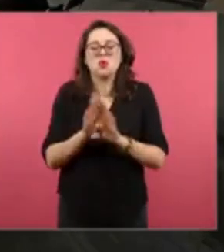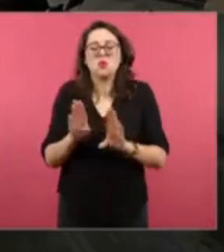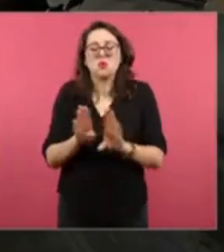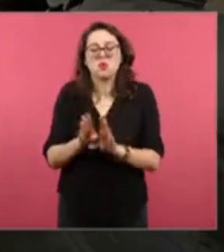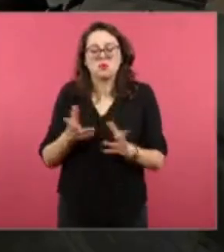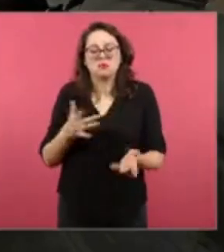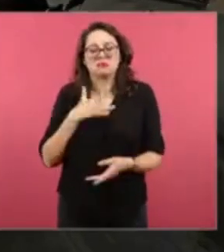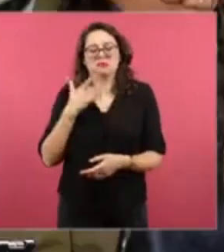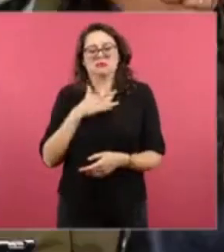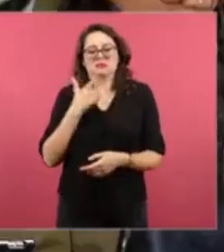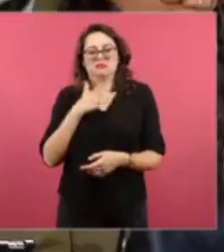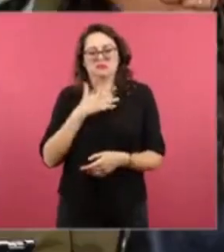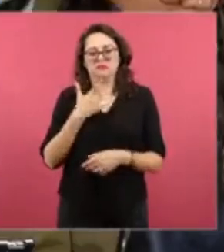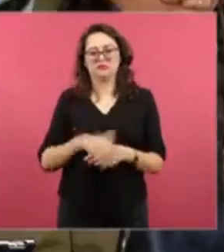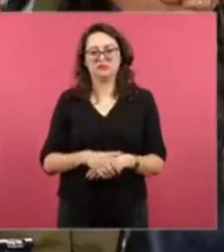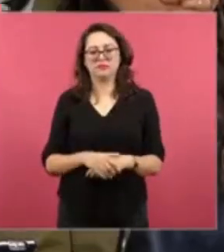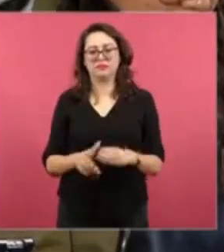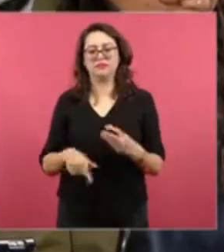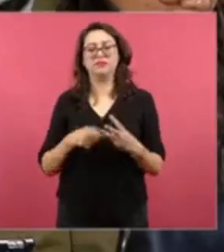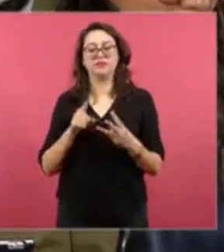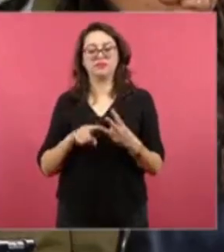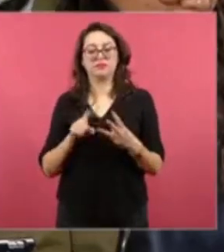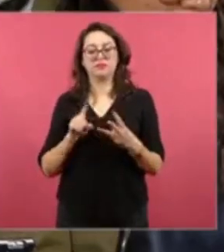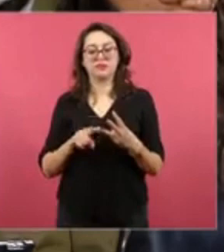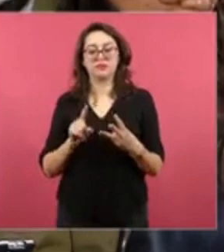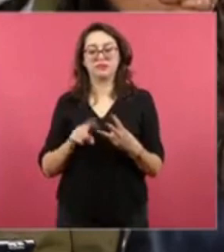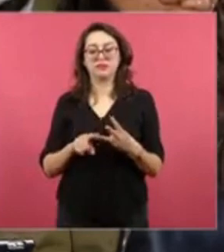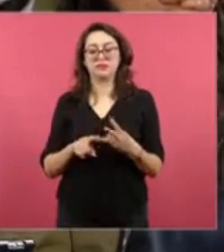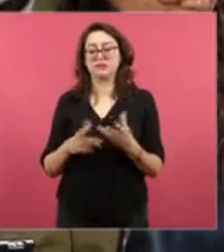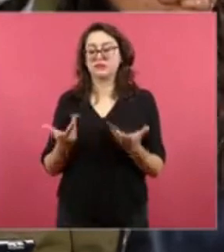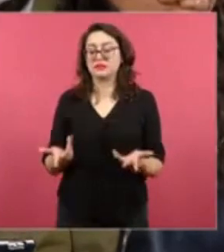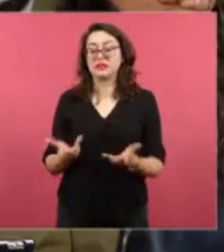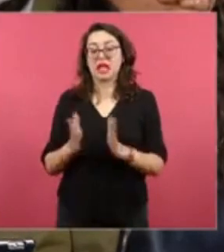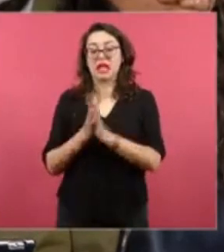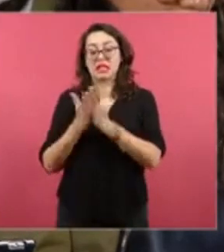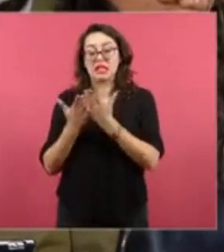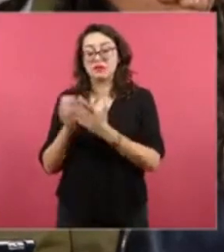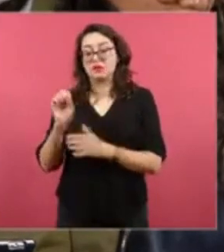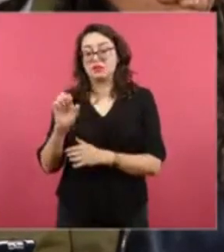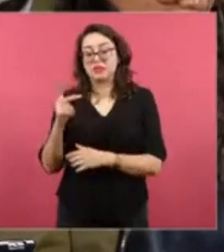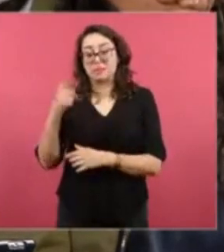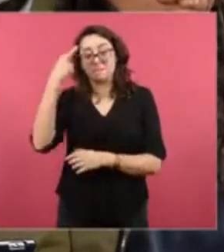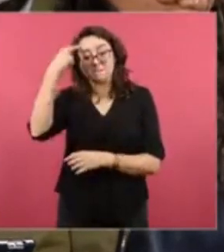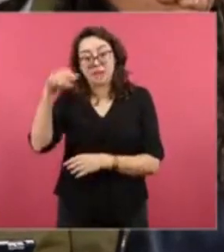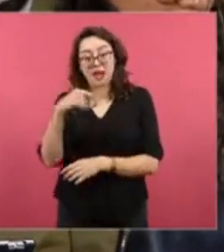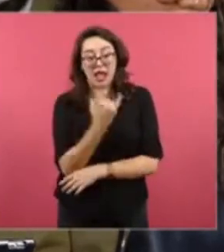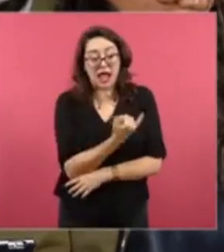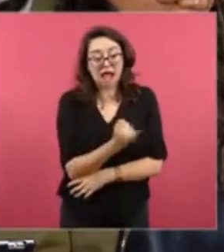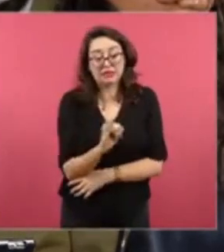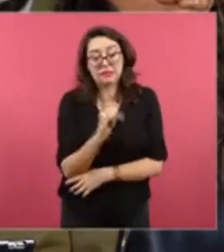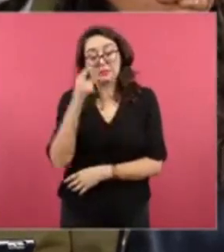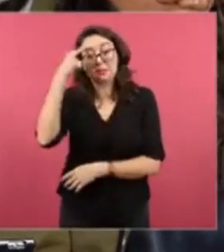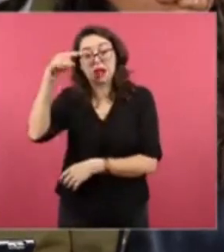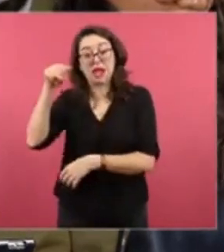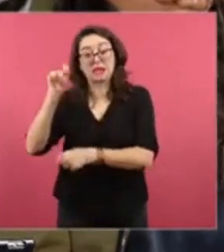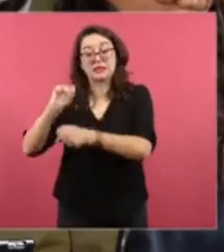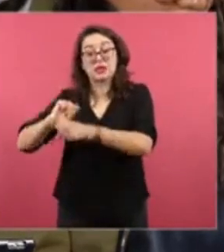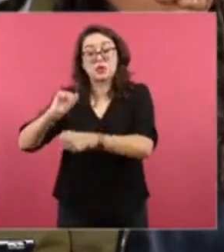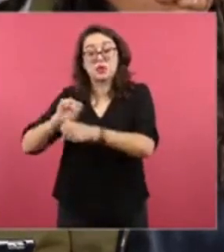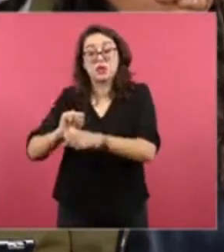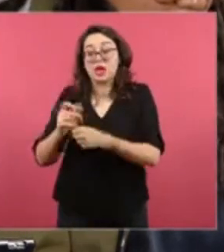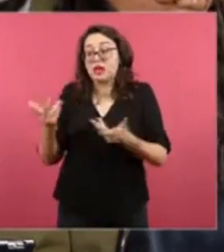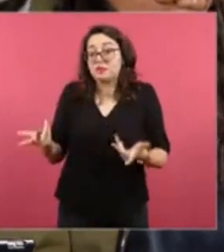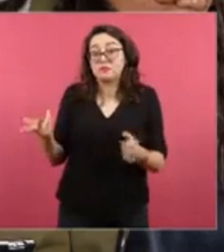acciones? Y también, ¿qué ha pasado con los libros de texto de preescolar y de secundaria? Porque entiendo que es la